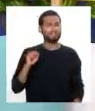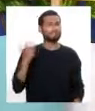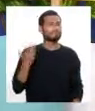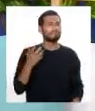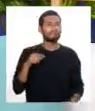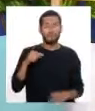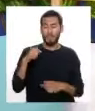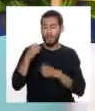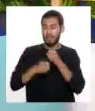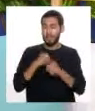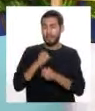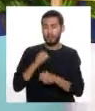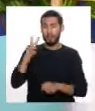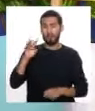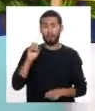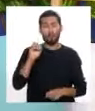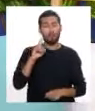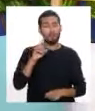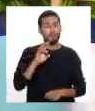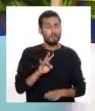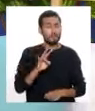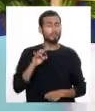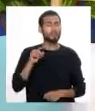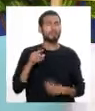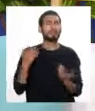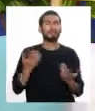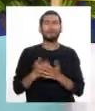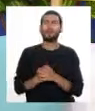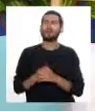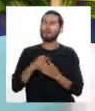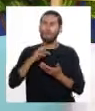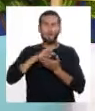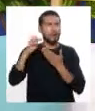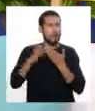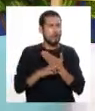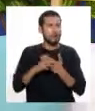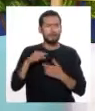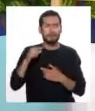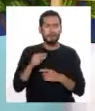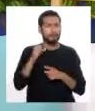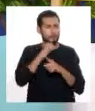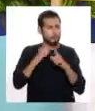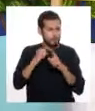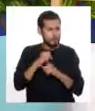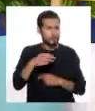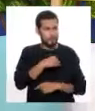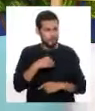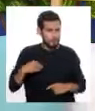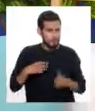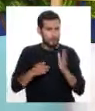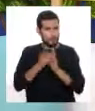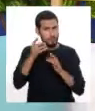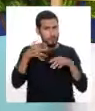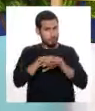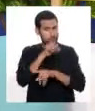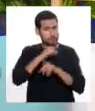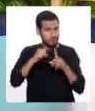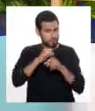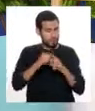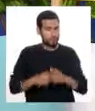tal, desde el año 2017, forma parte de uno de los programas sociales del Ministerio de Desarrollo e Inclusión